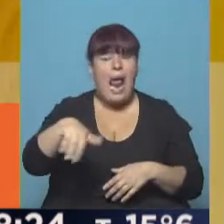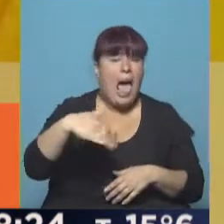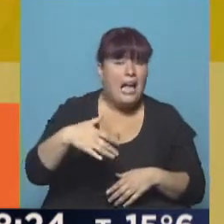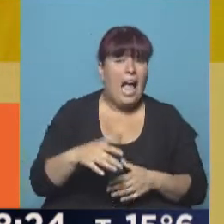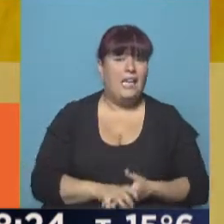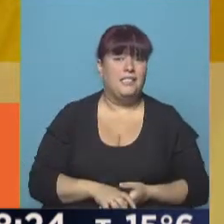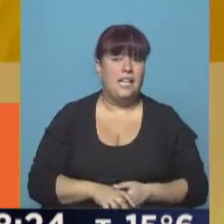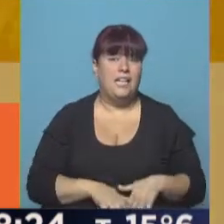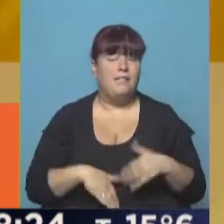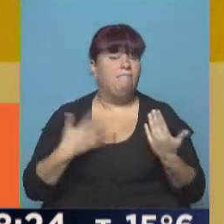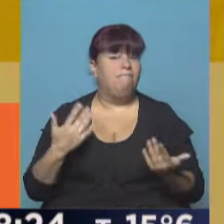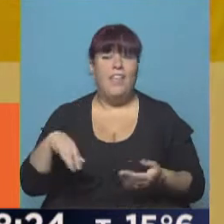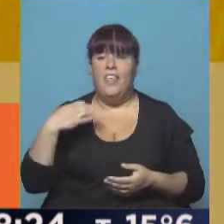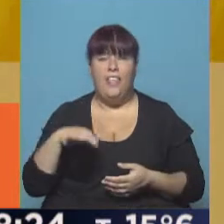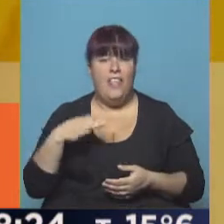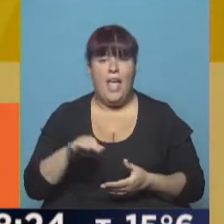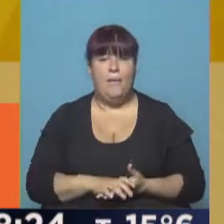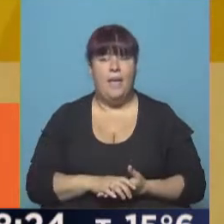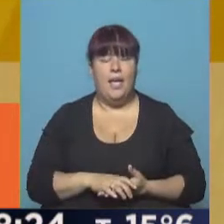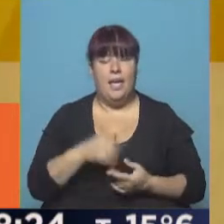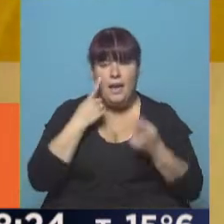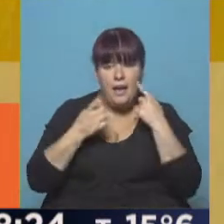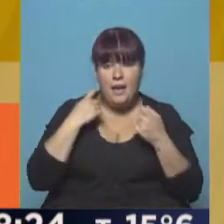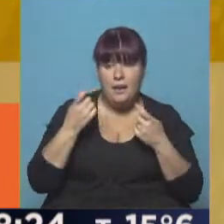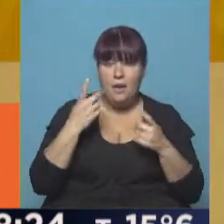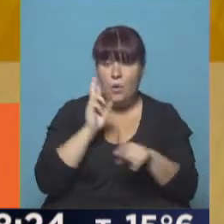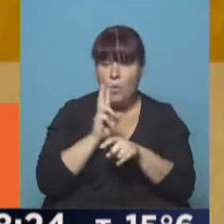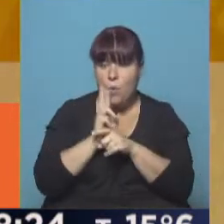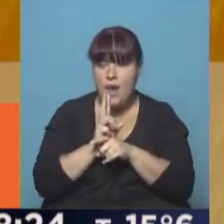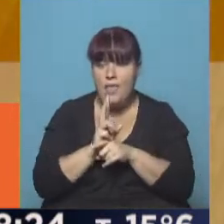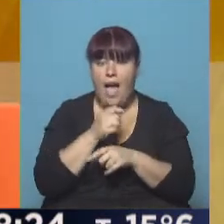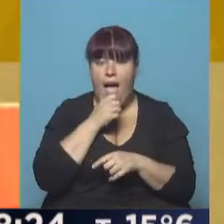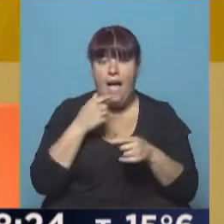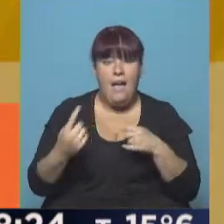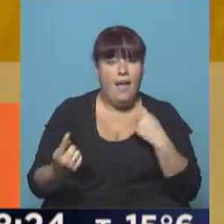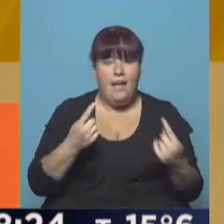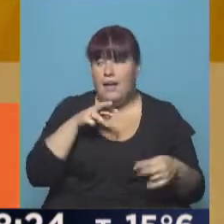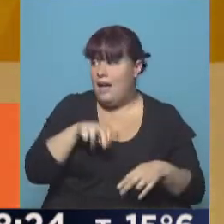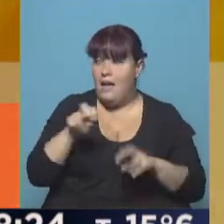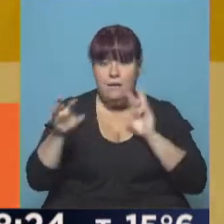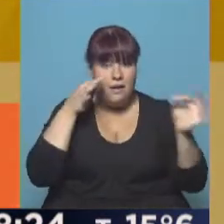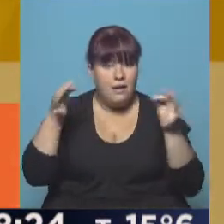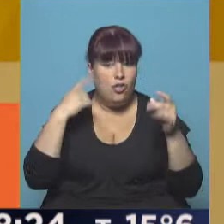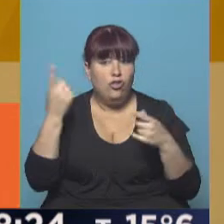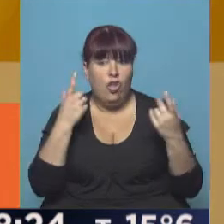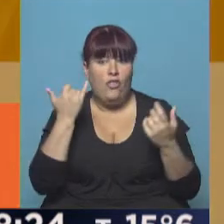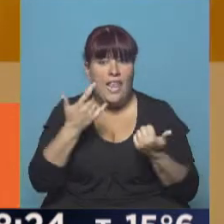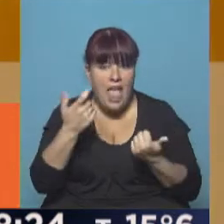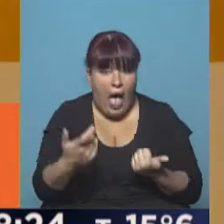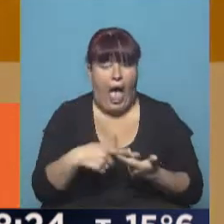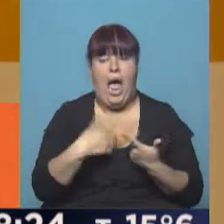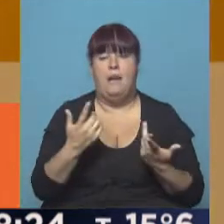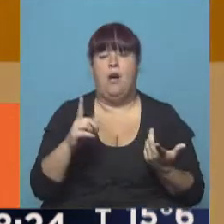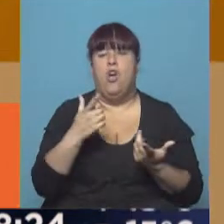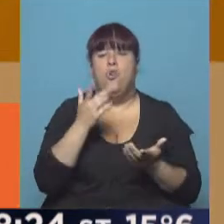calle y tienes que ir no vigilando las espaldas, sino vigilando cada paso que das, todo el mundo está armado.